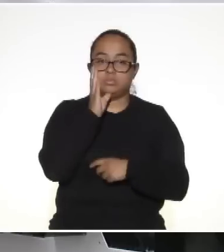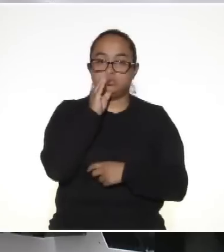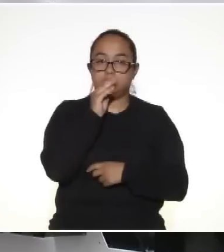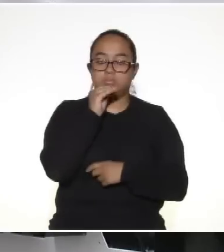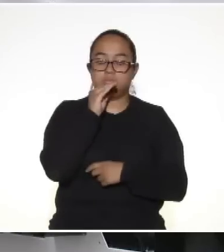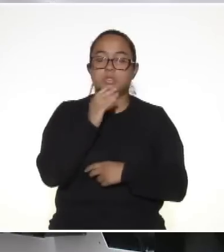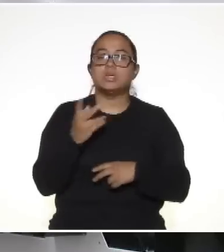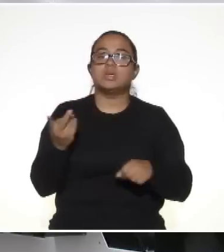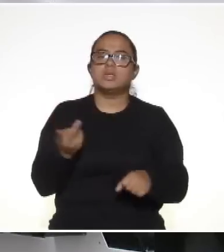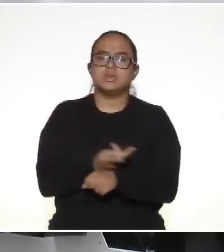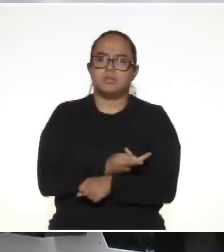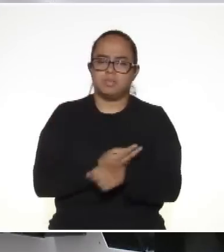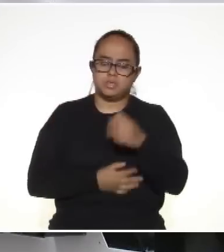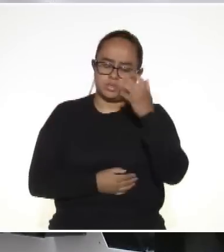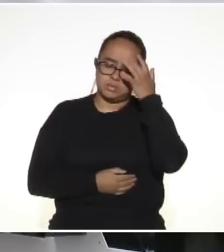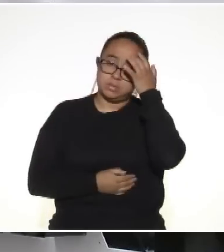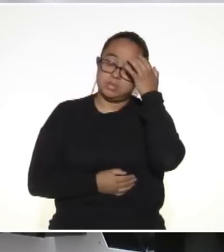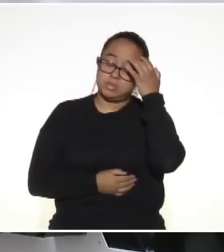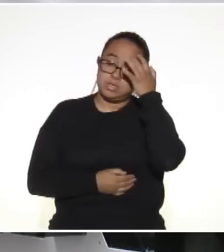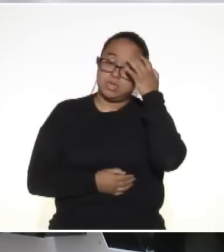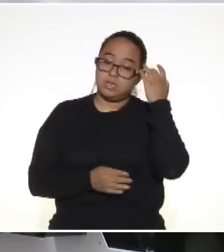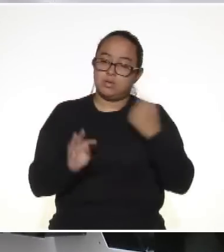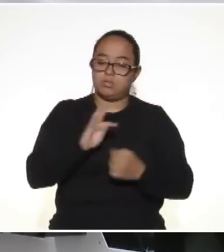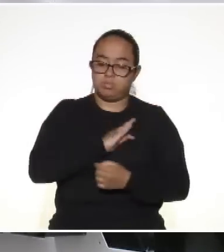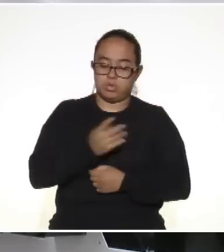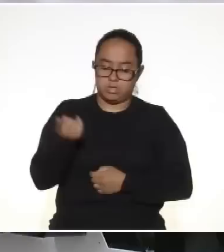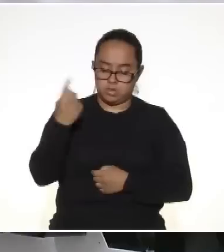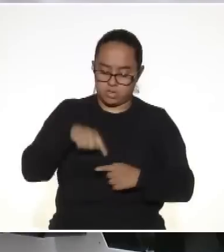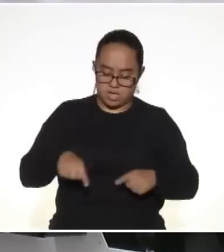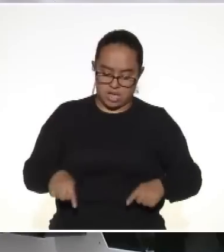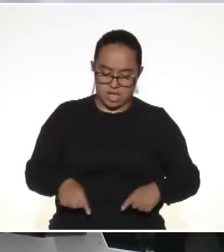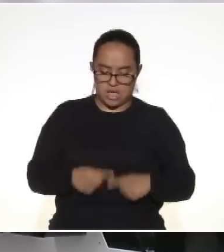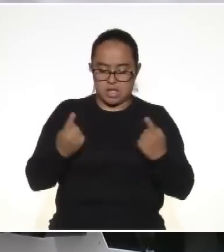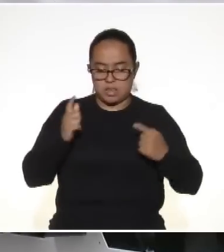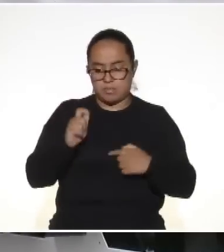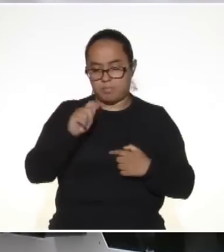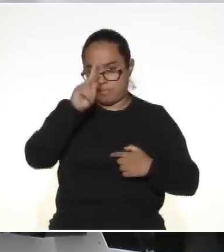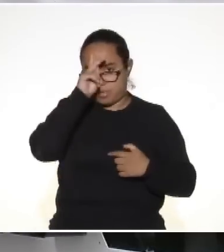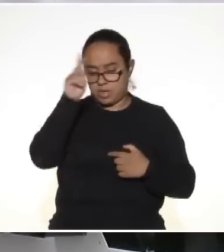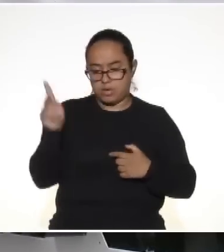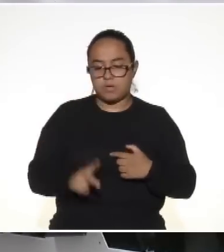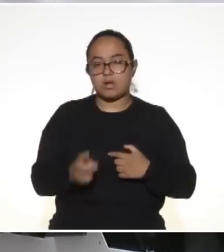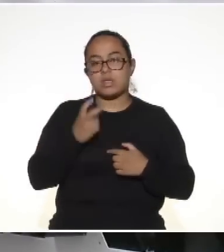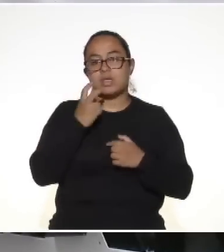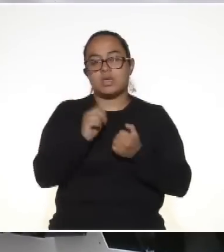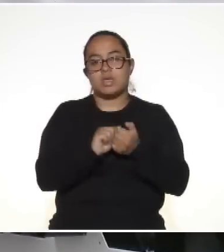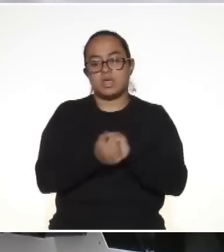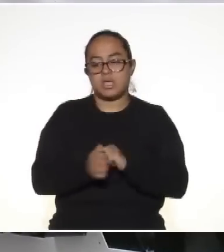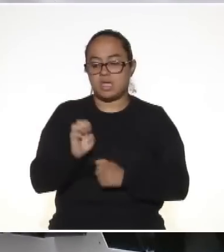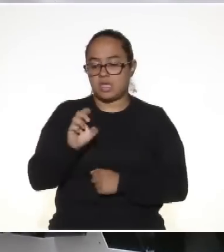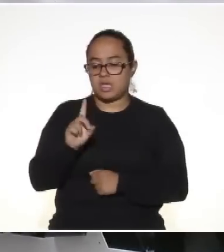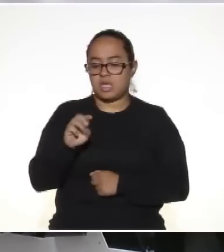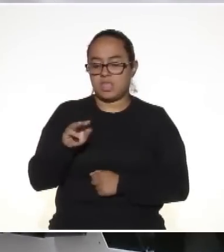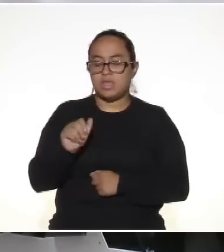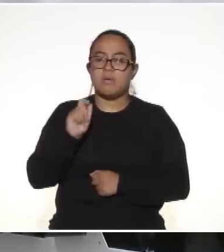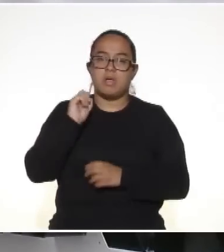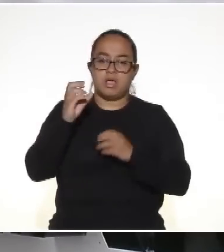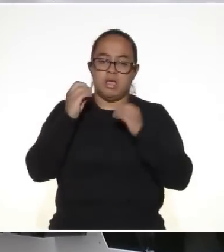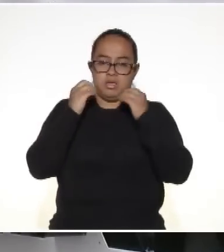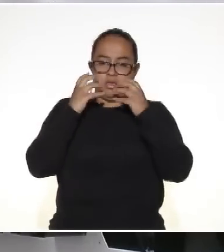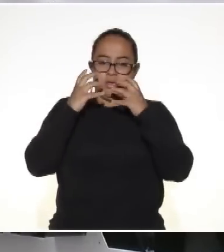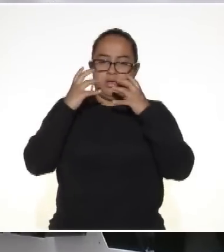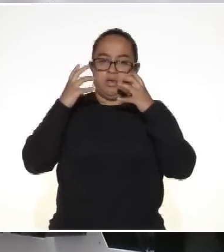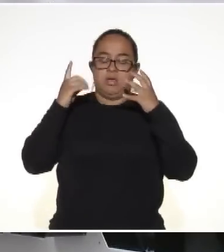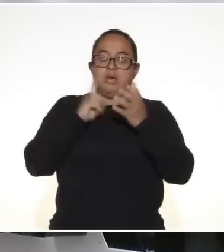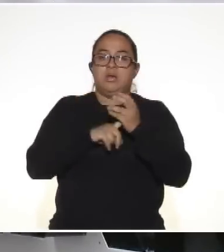que pasa es que puede ocasionar una reacción alérgica muy exacerbada y esto va a ocasionar edema, lo cual es una inflamación en la vía aérea